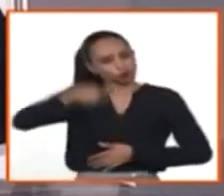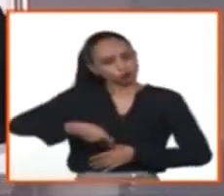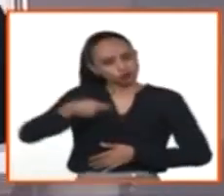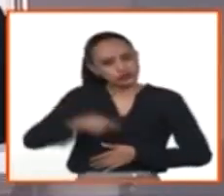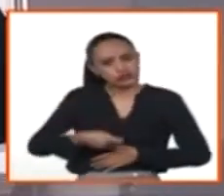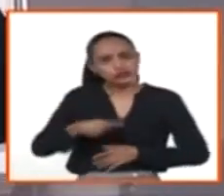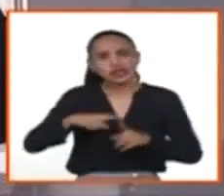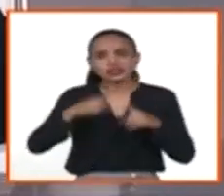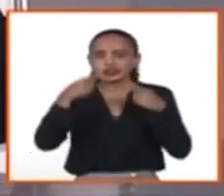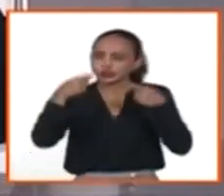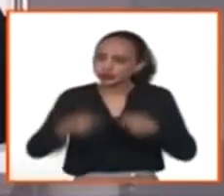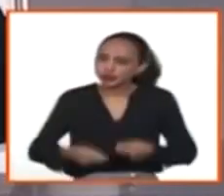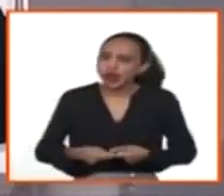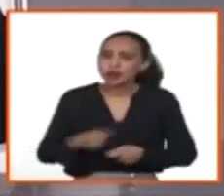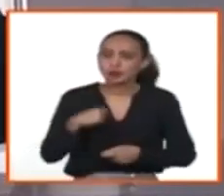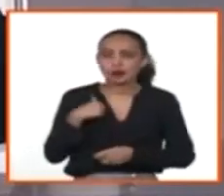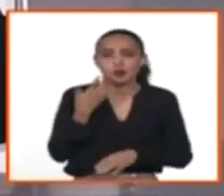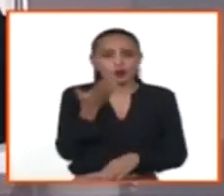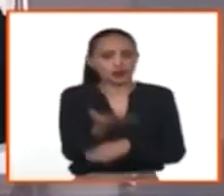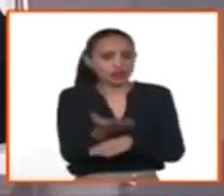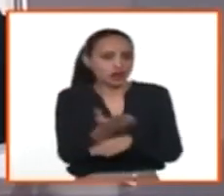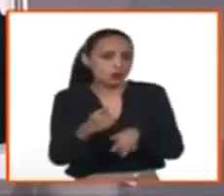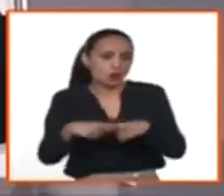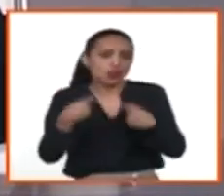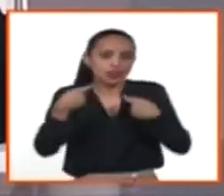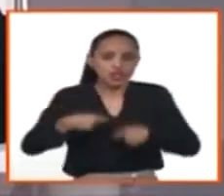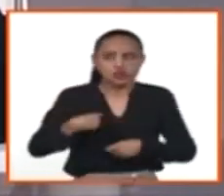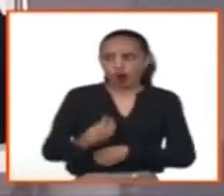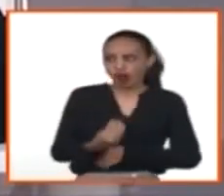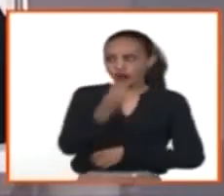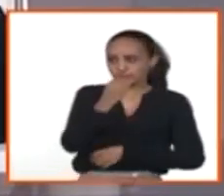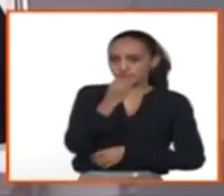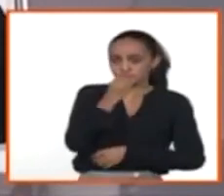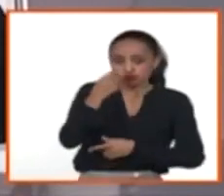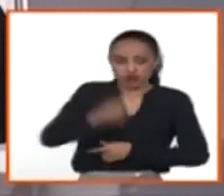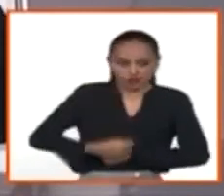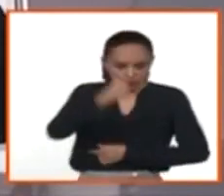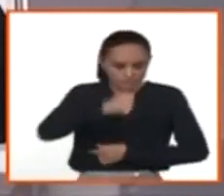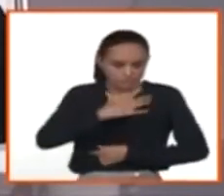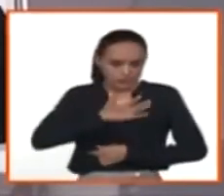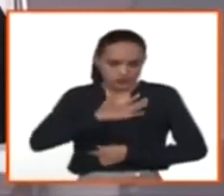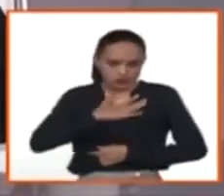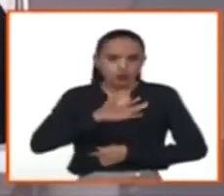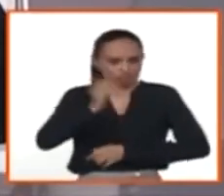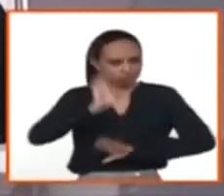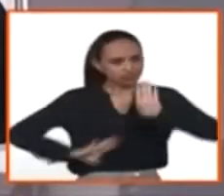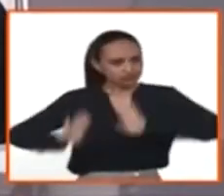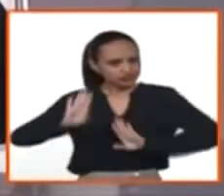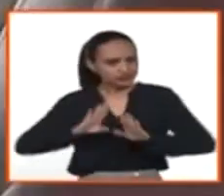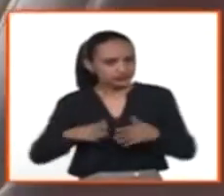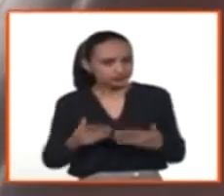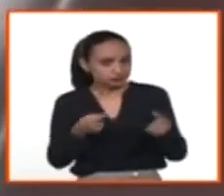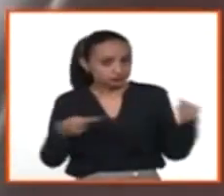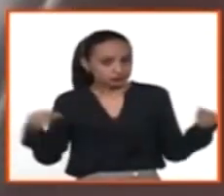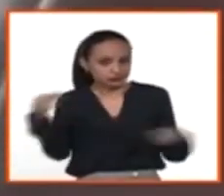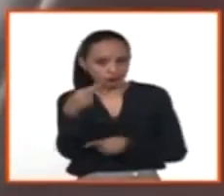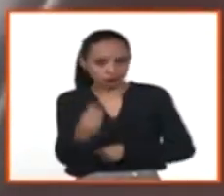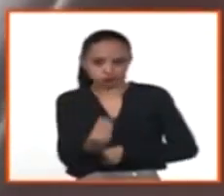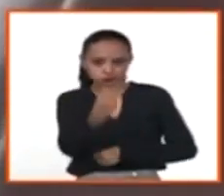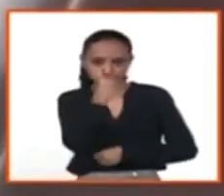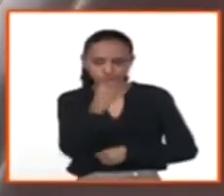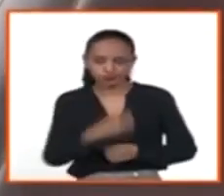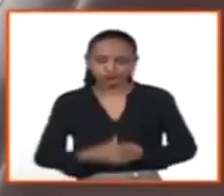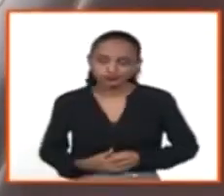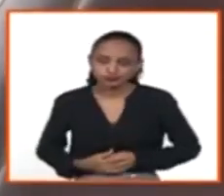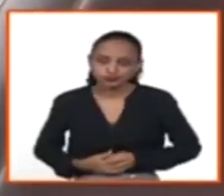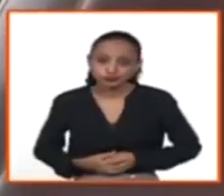para los reclamos relativos al derecho a la alimentación como derecho humano fundamental. Y eso le viene en consonancia con